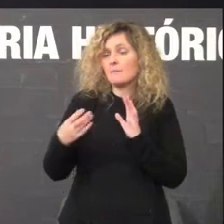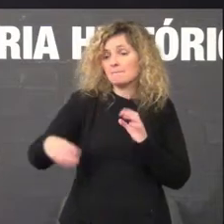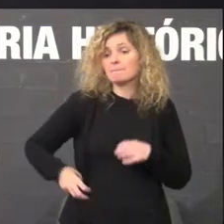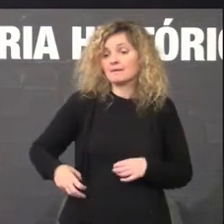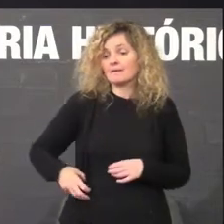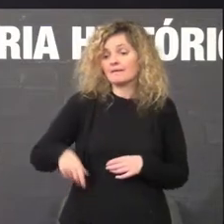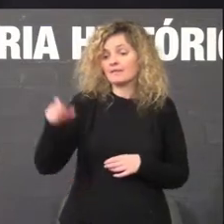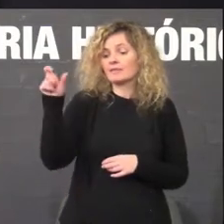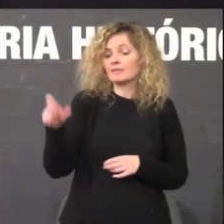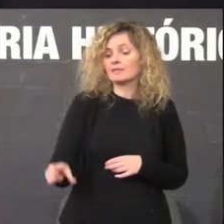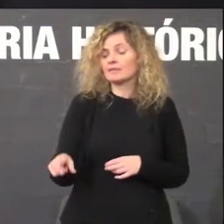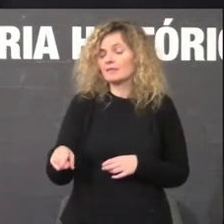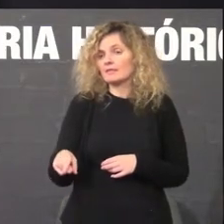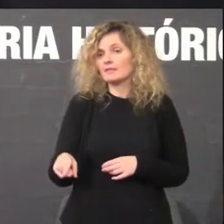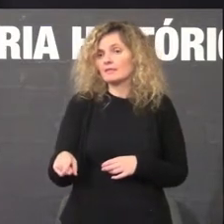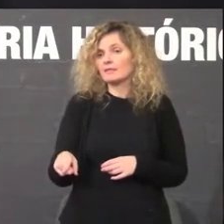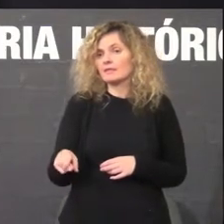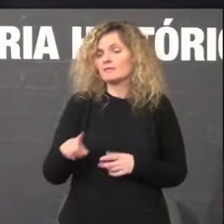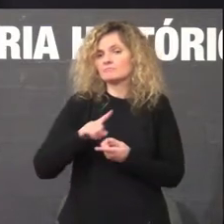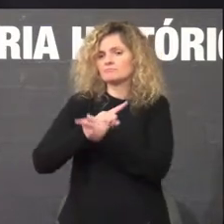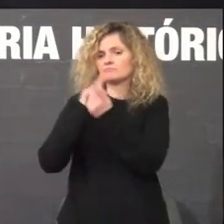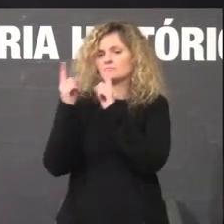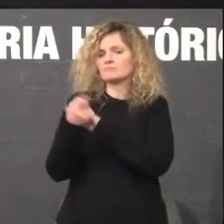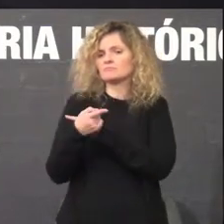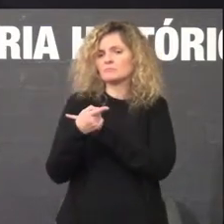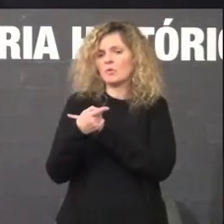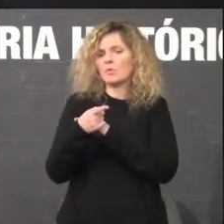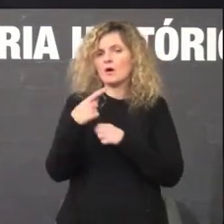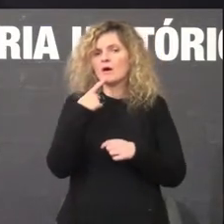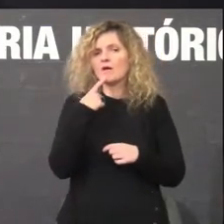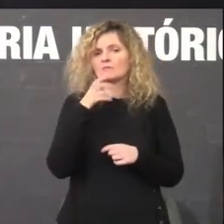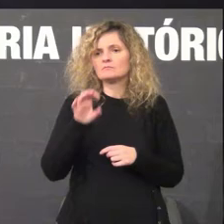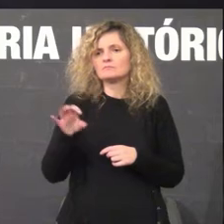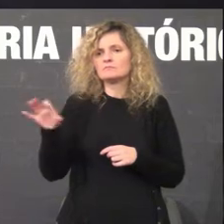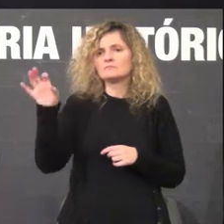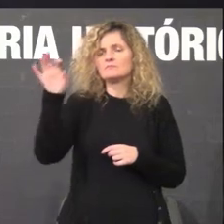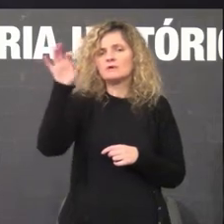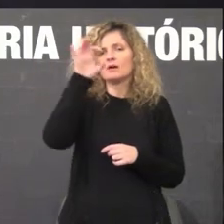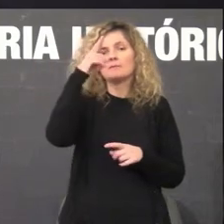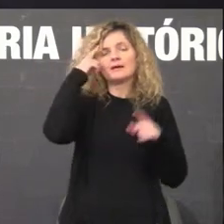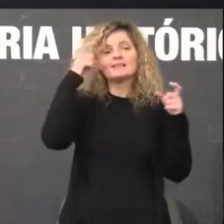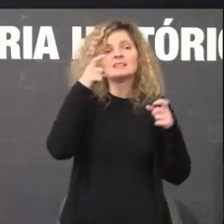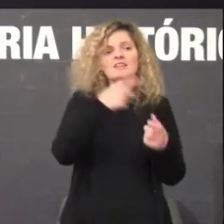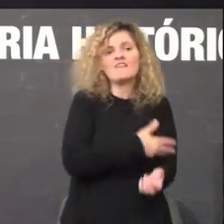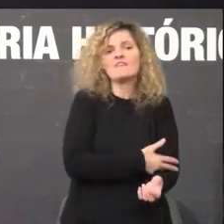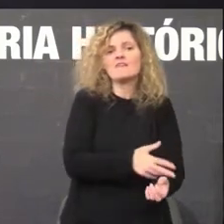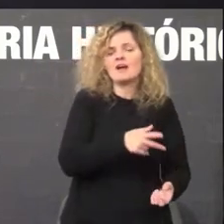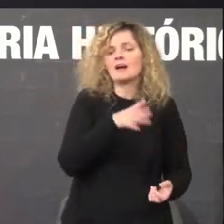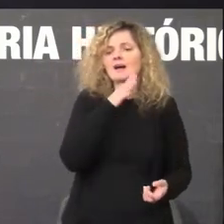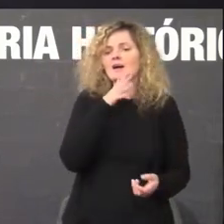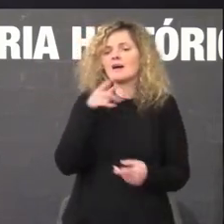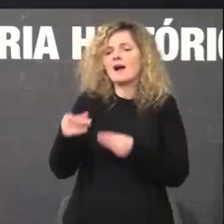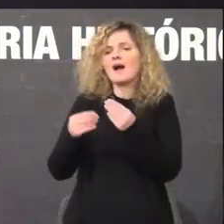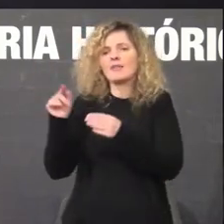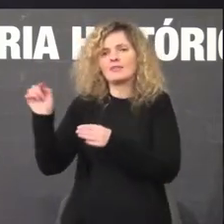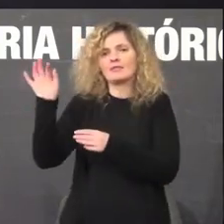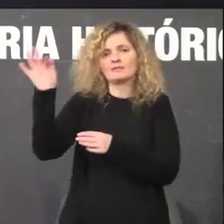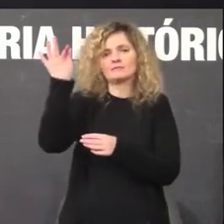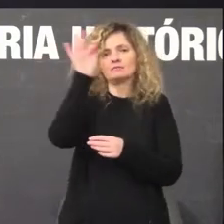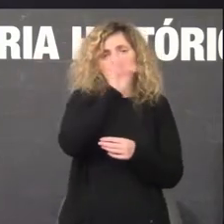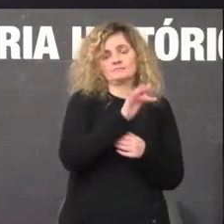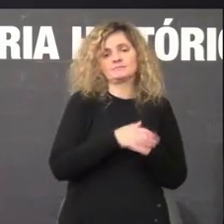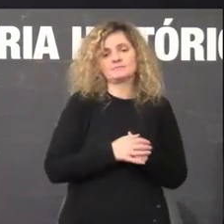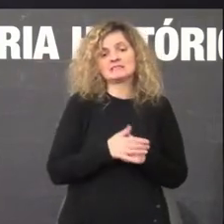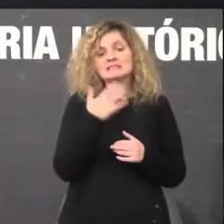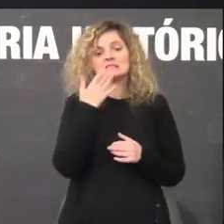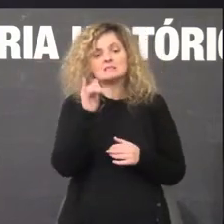príncipe se convirtió en un sibarita para tratar de que Franco no supiera realmente lo que él estaba haciendo.